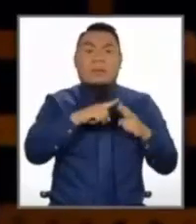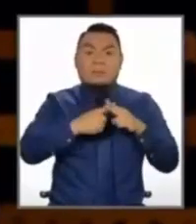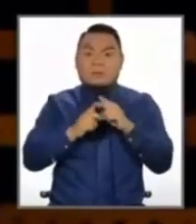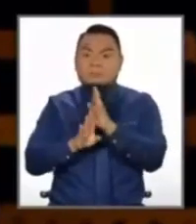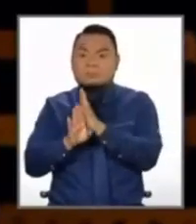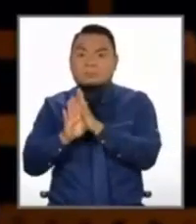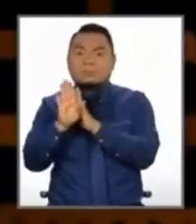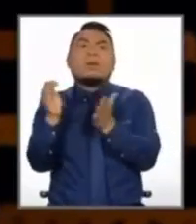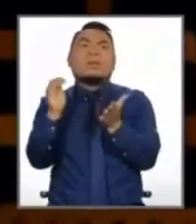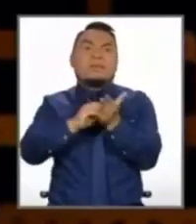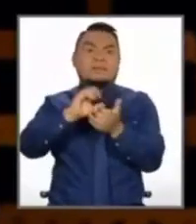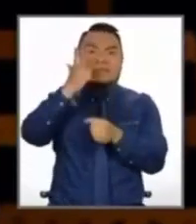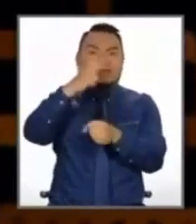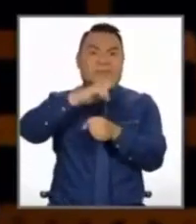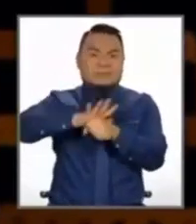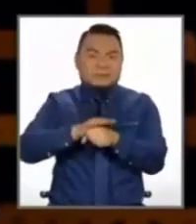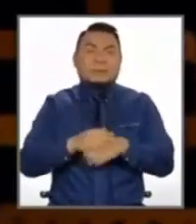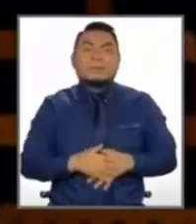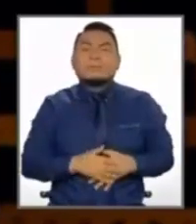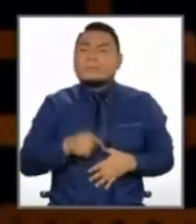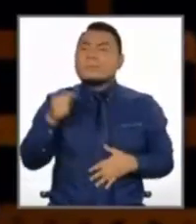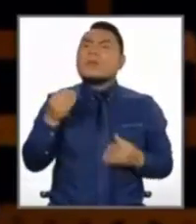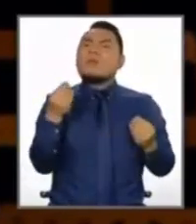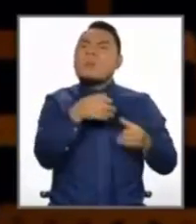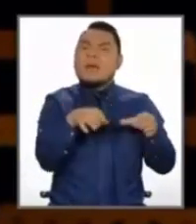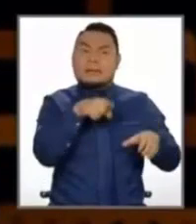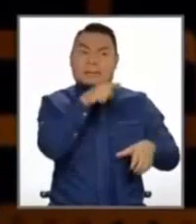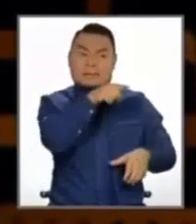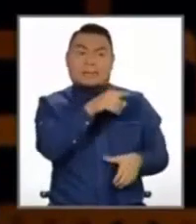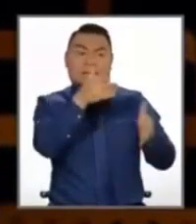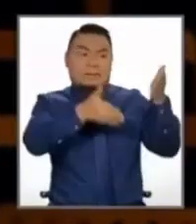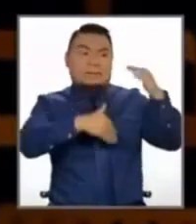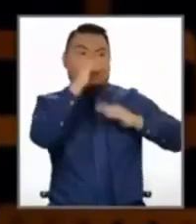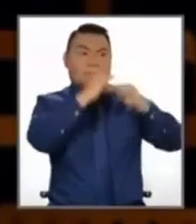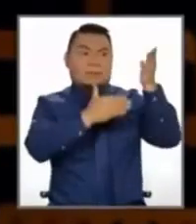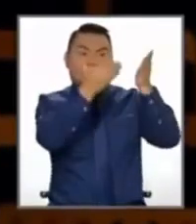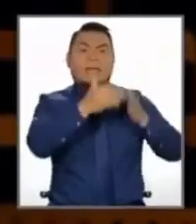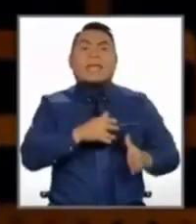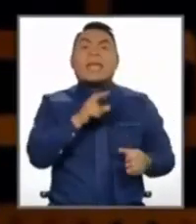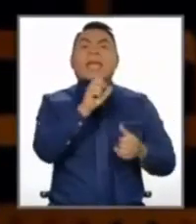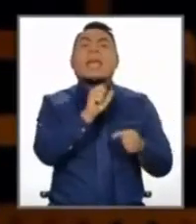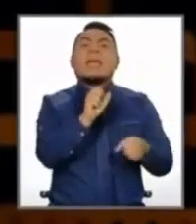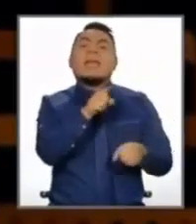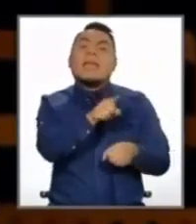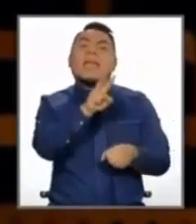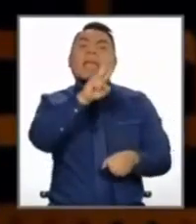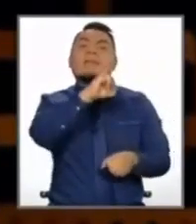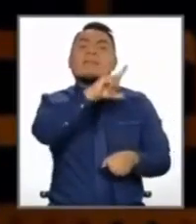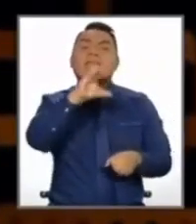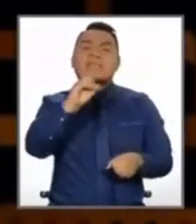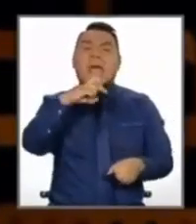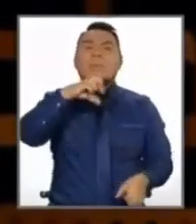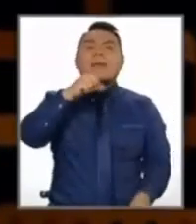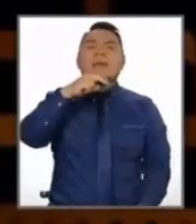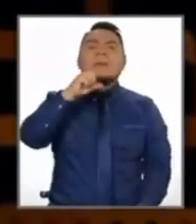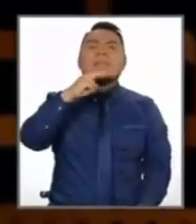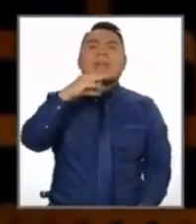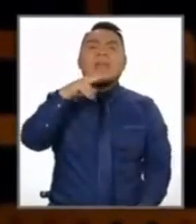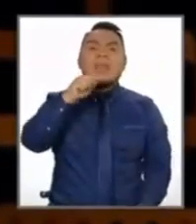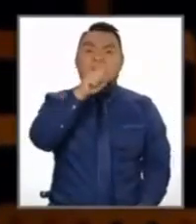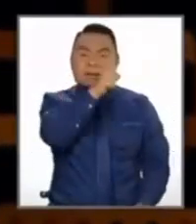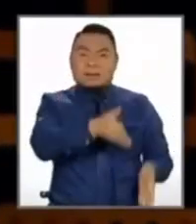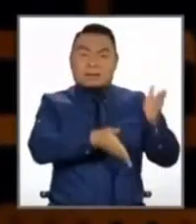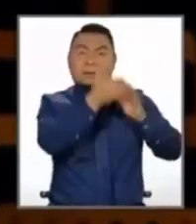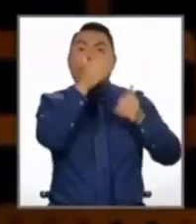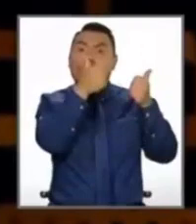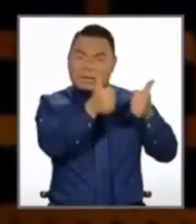cómo encarar? ¿No? Es cierto, la Villa Panamericana ha funcionado bien, pero ¿de qué vale el rastreo